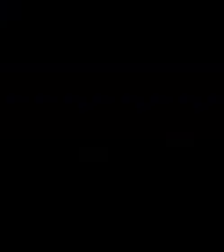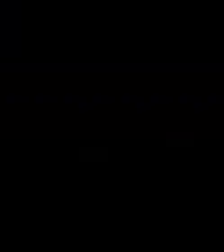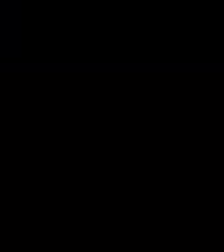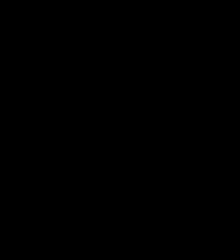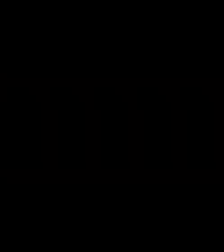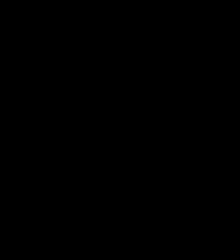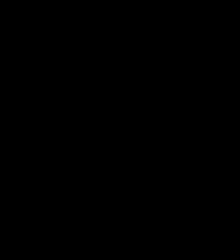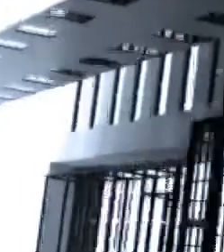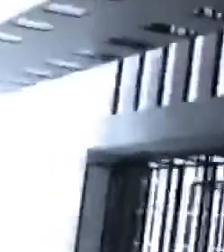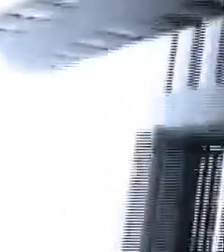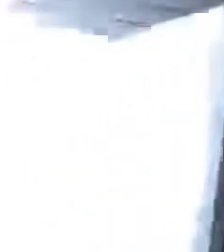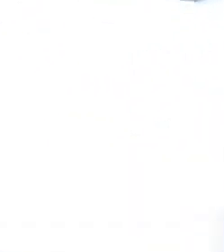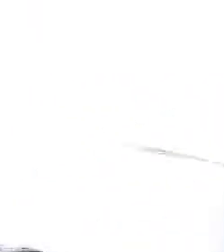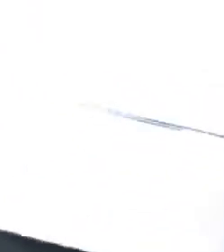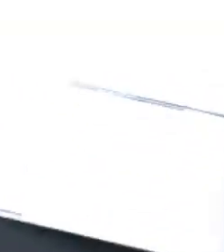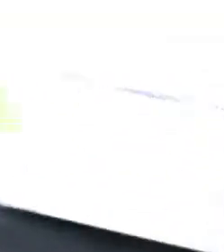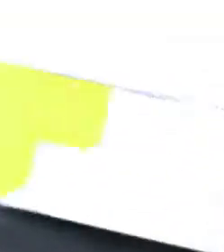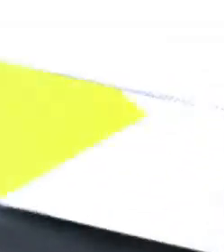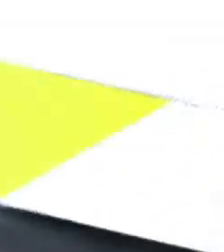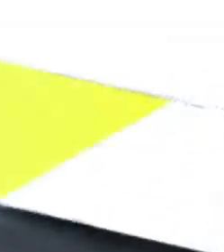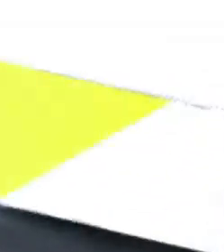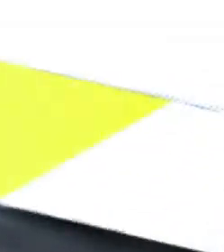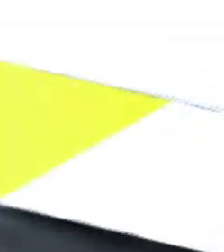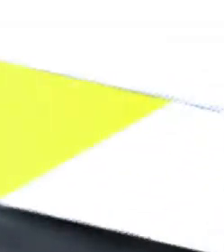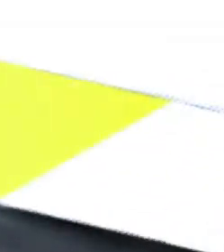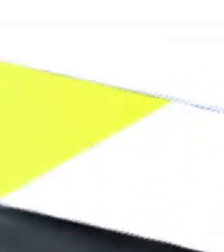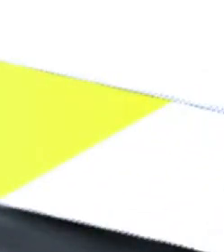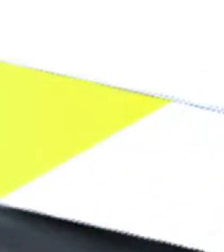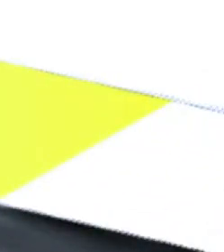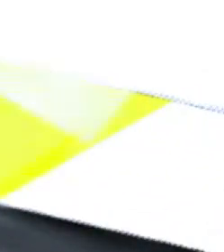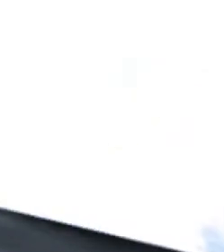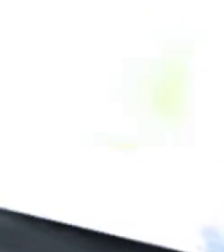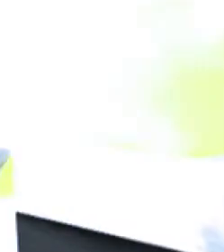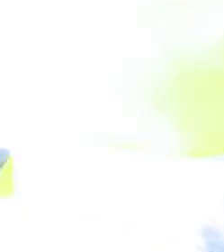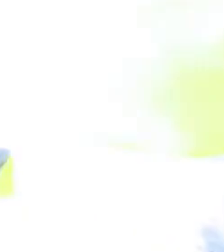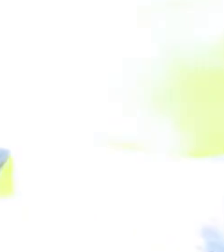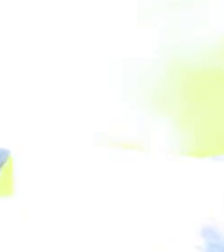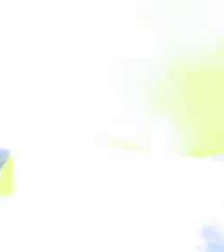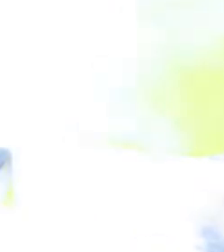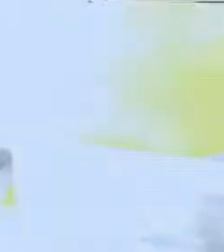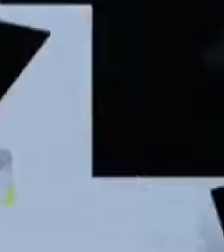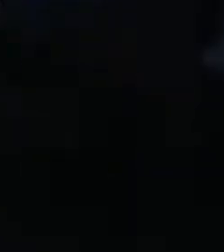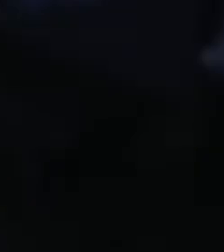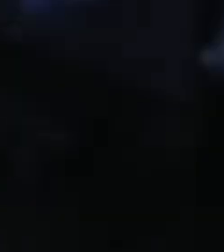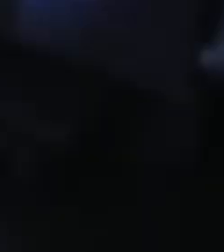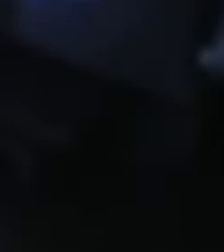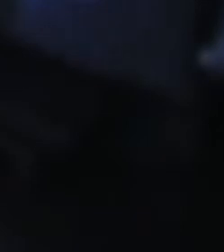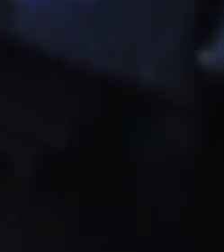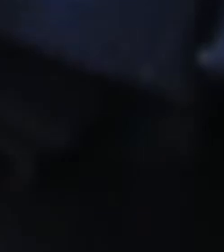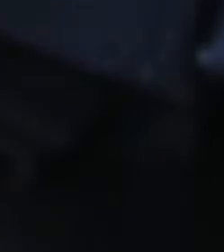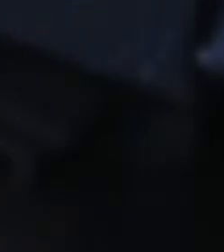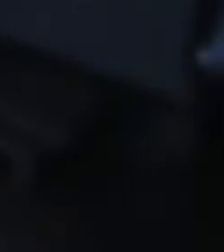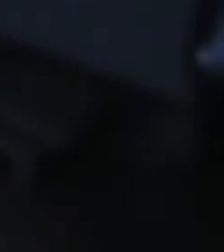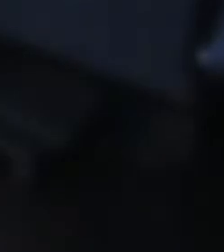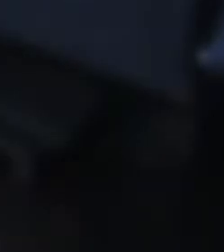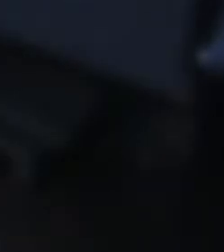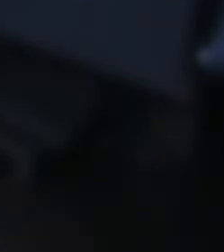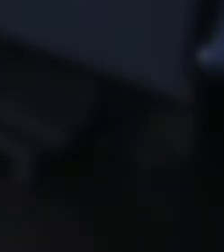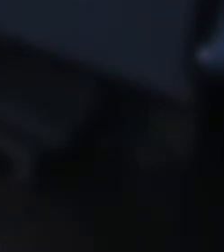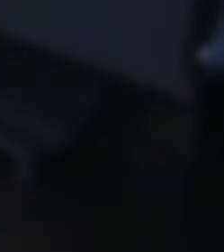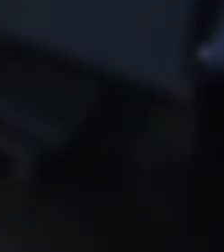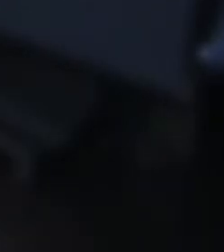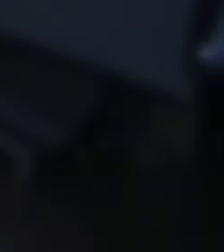Zoom, de la prestigiosa cadena televisiva RT. Los lunes a las 10 de la noche. Aquí en